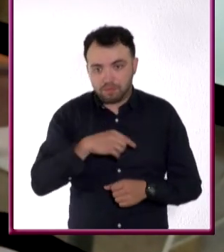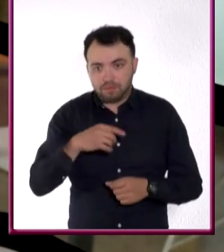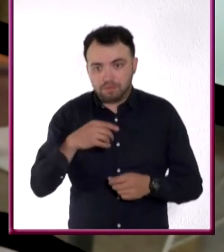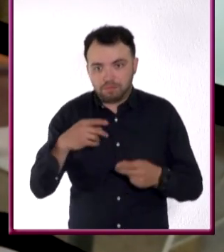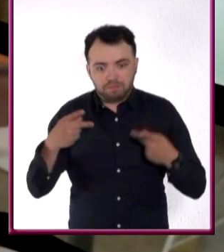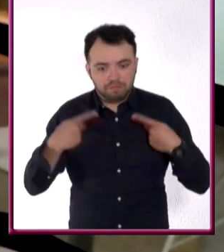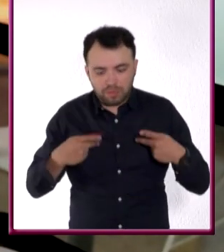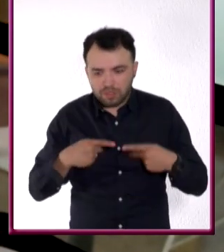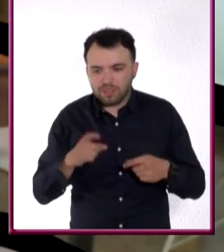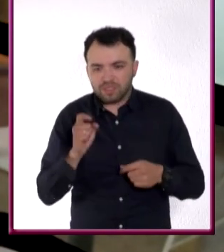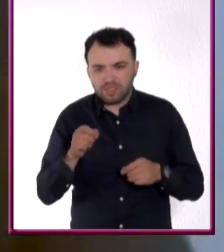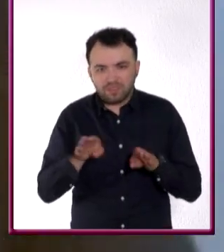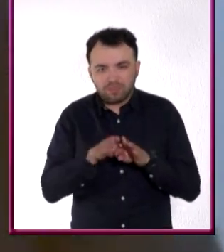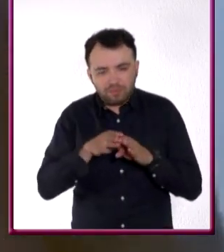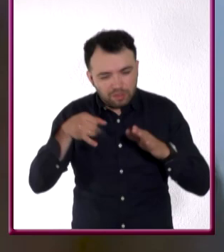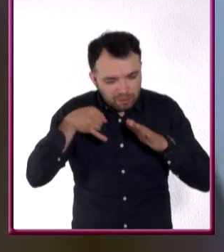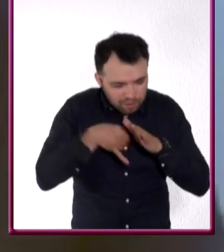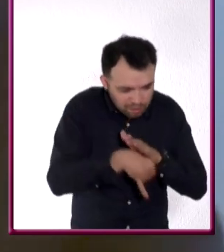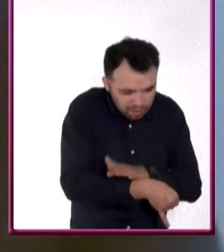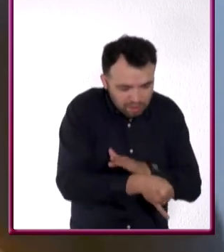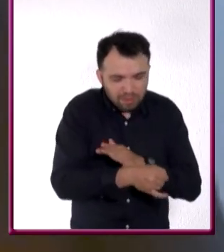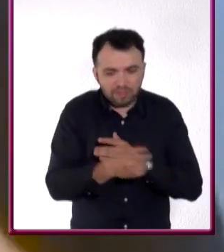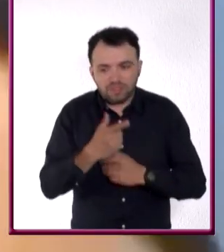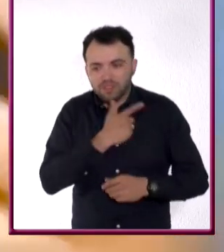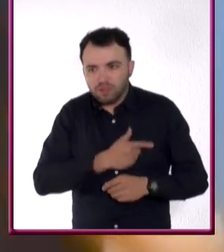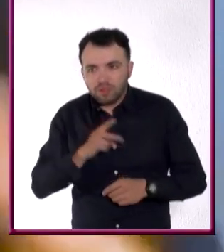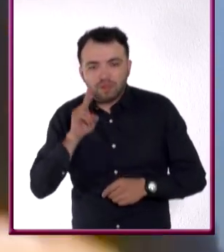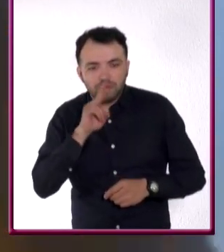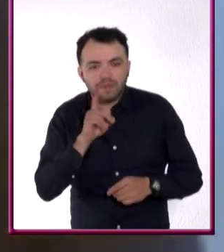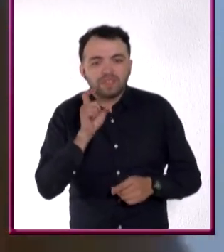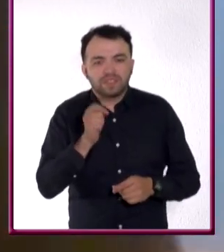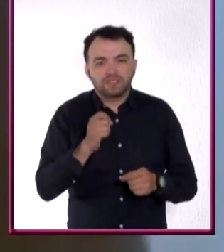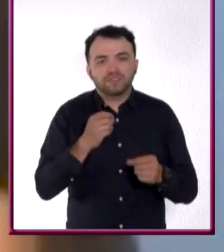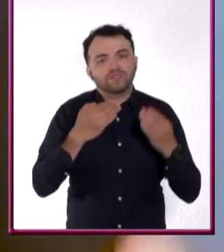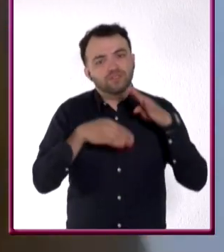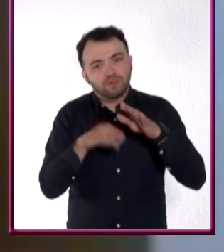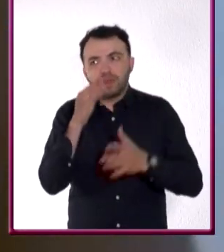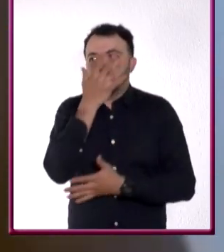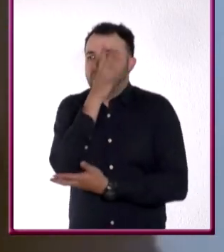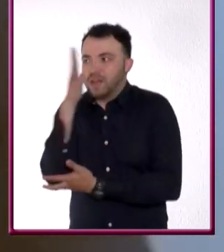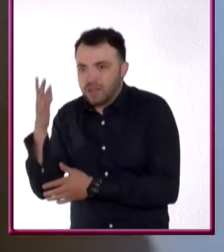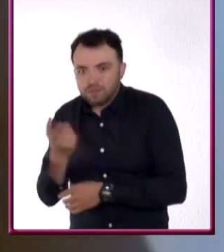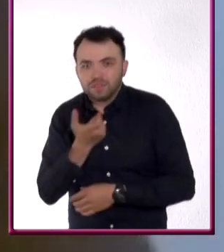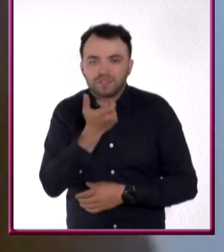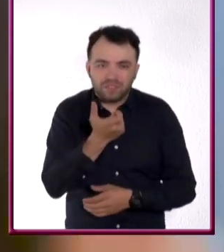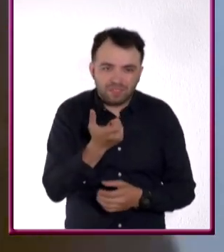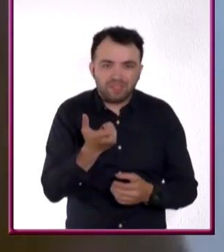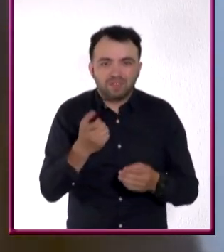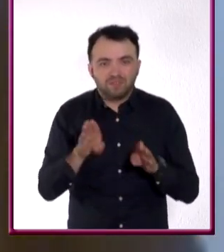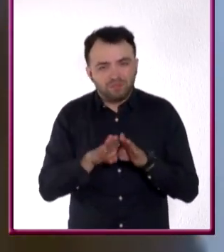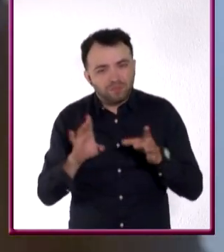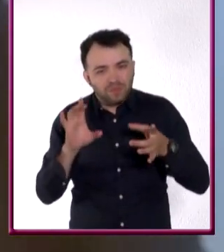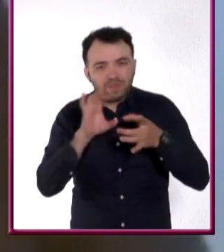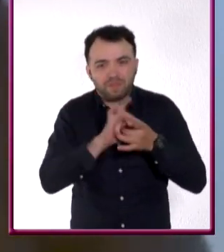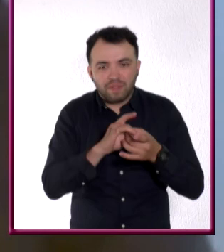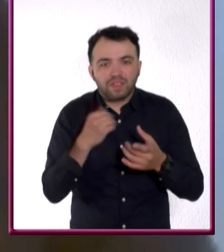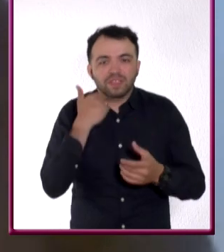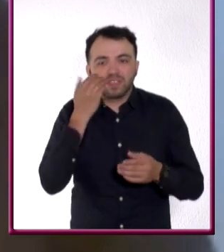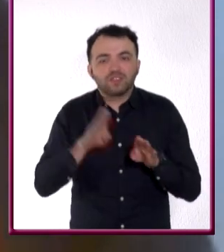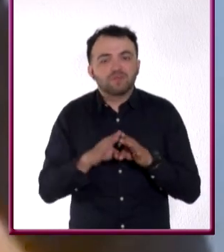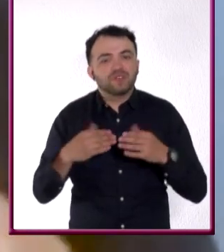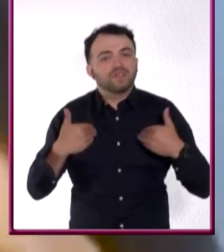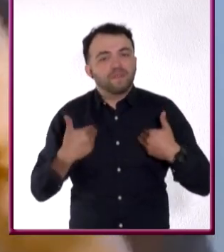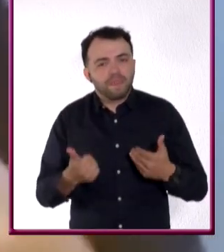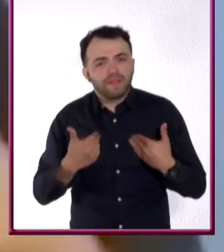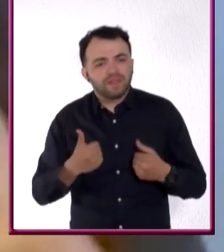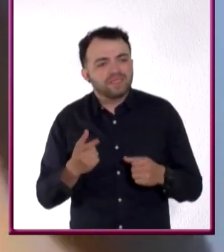ambientales y quienes nos interesa el asunto de la sustentabilidad y demás, bueno, pues queremos entender qué es lo que está pasando, ¿no?